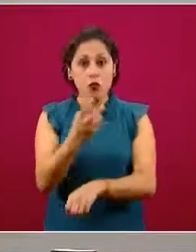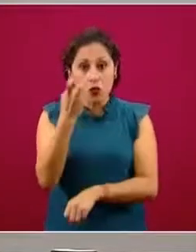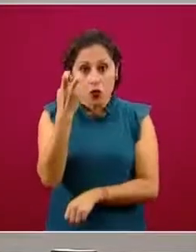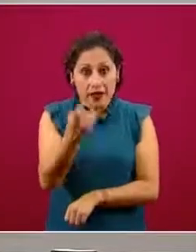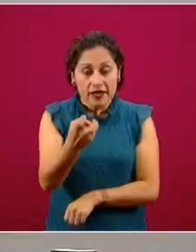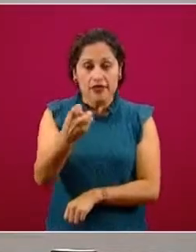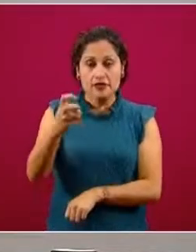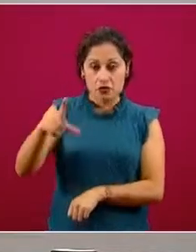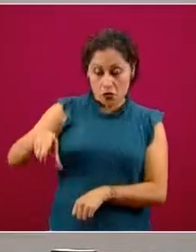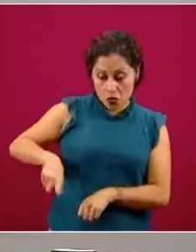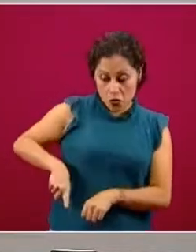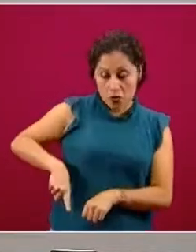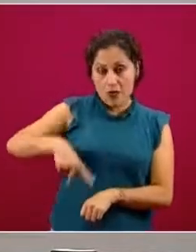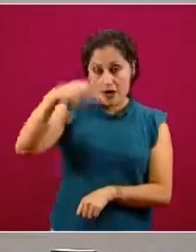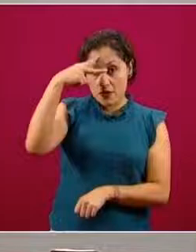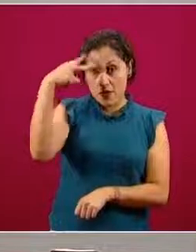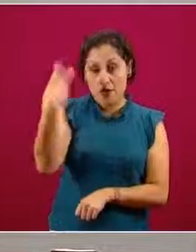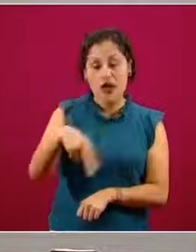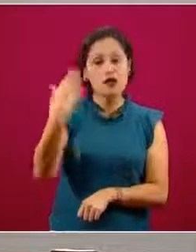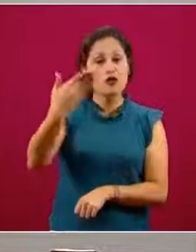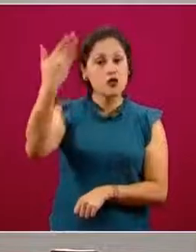una política